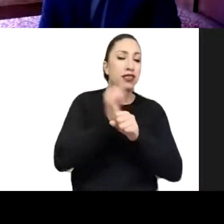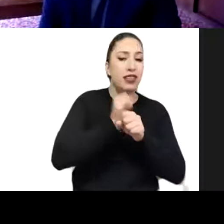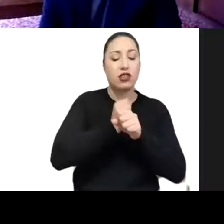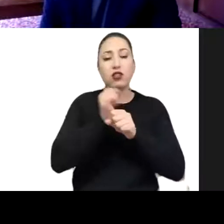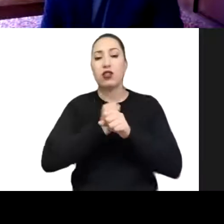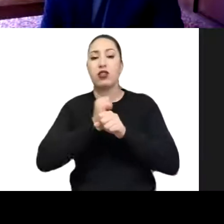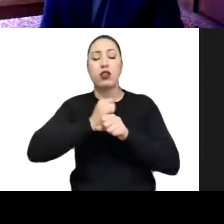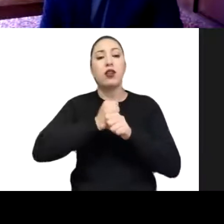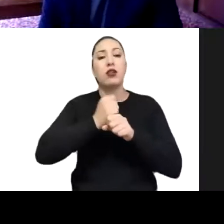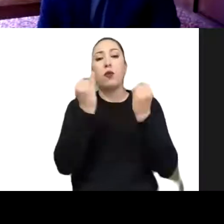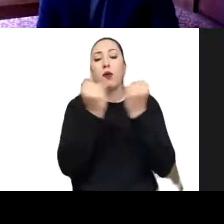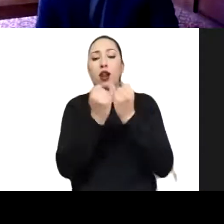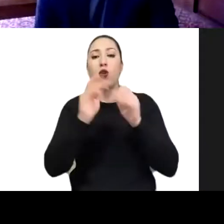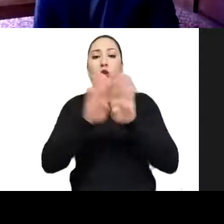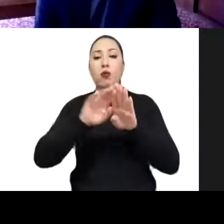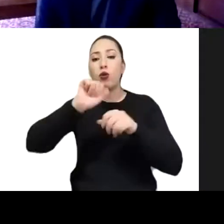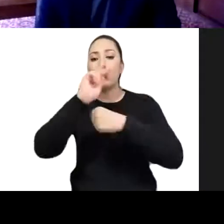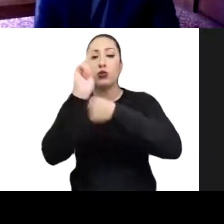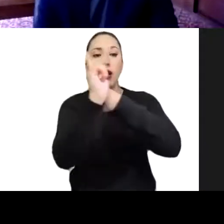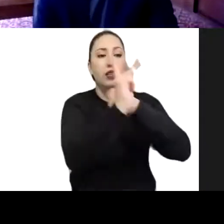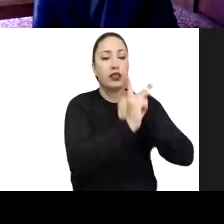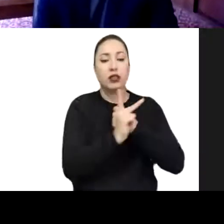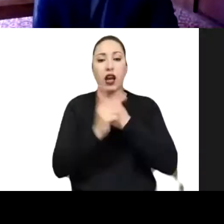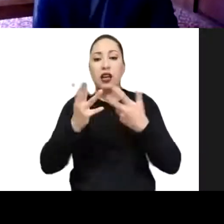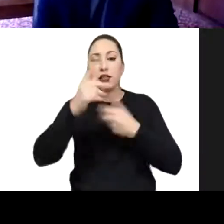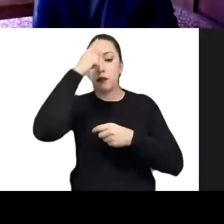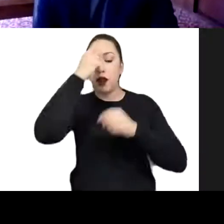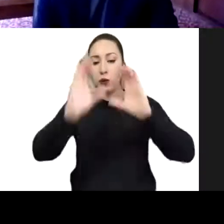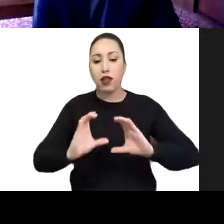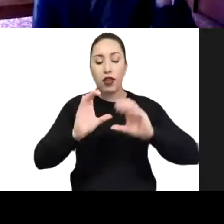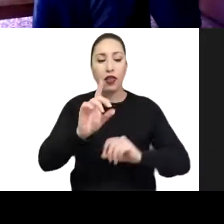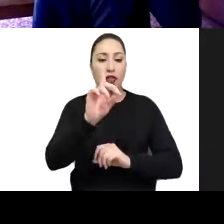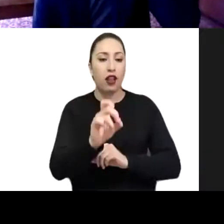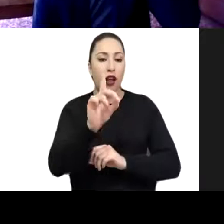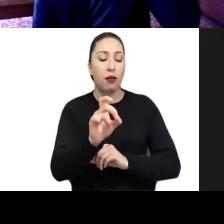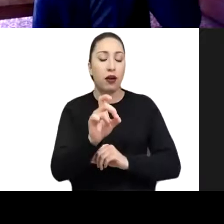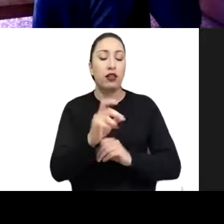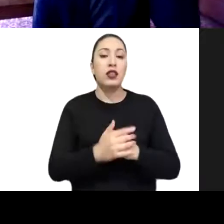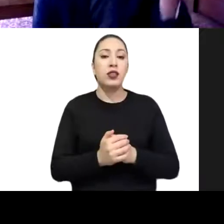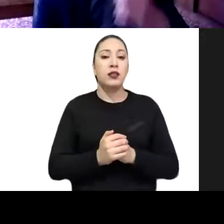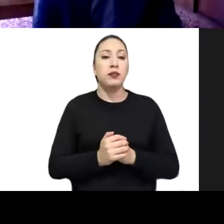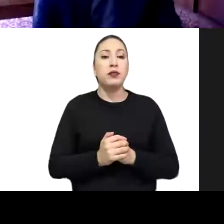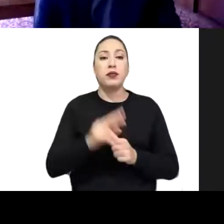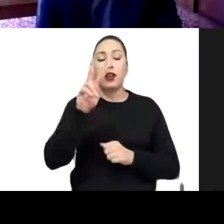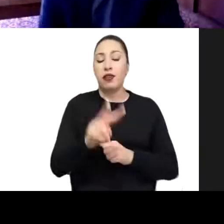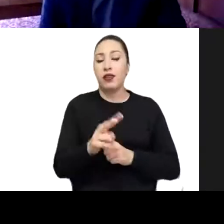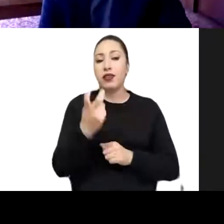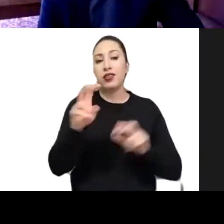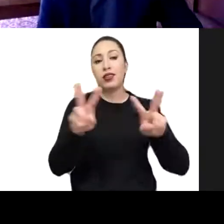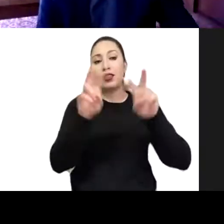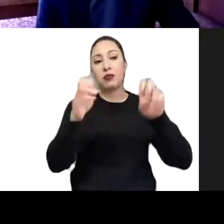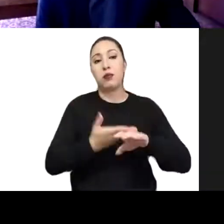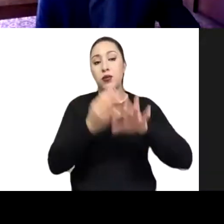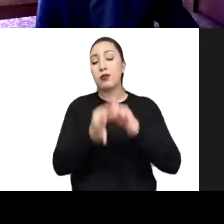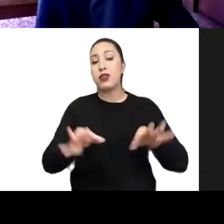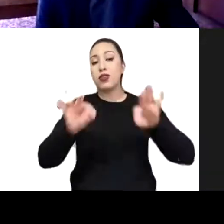tendencias mundiales referidas a la gestión integral del agua, que sin duda es uno de los temas de gran trascendencia